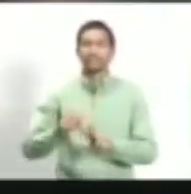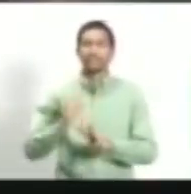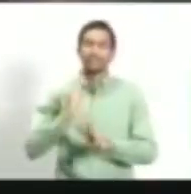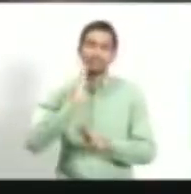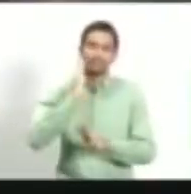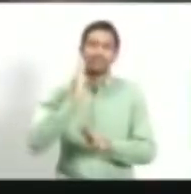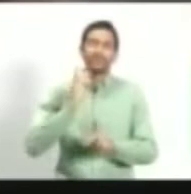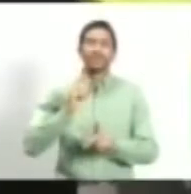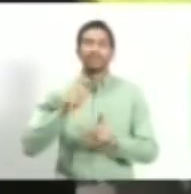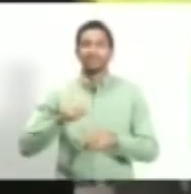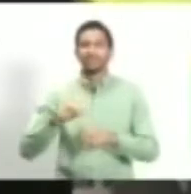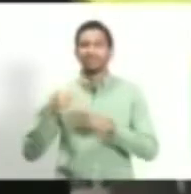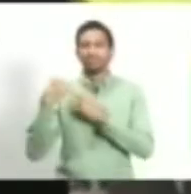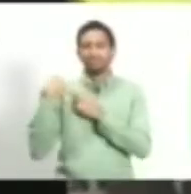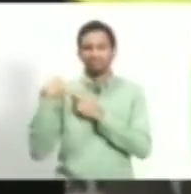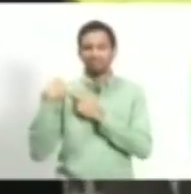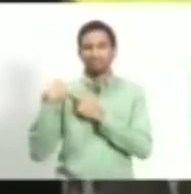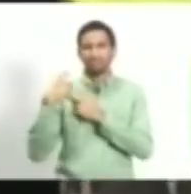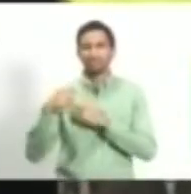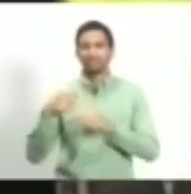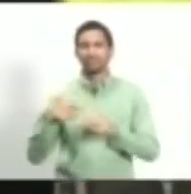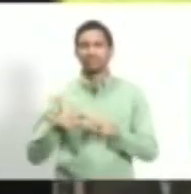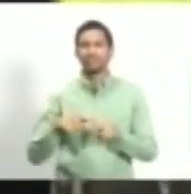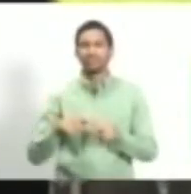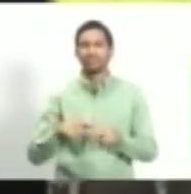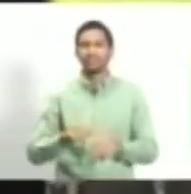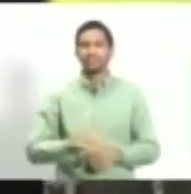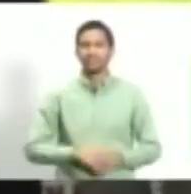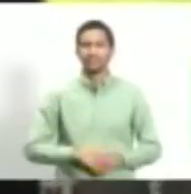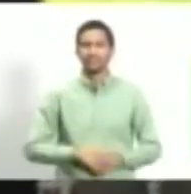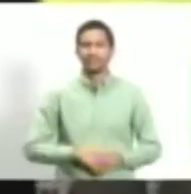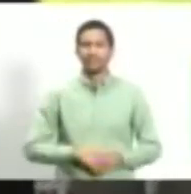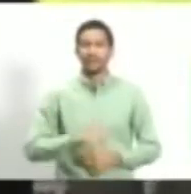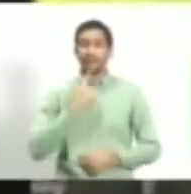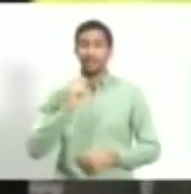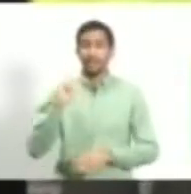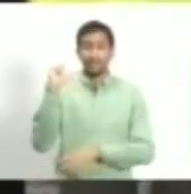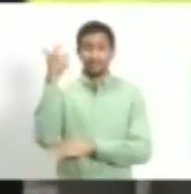tenían a su cargo a la mejor bajo la figura solidaria.